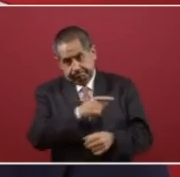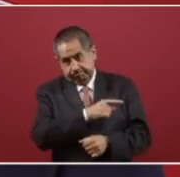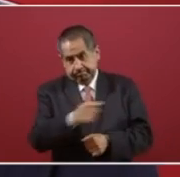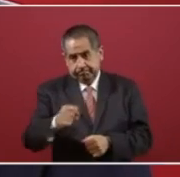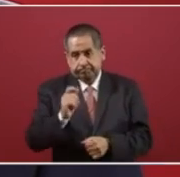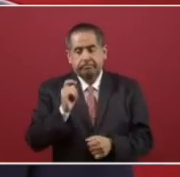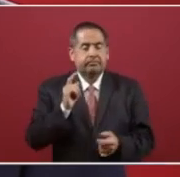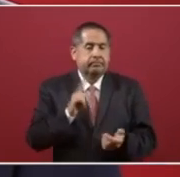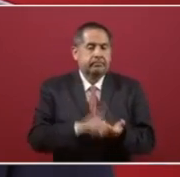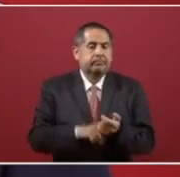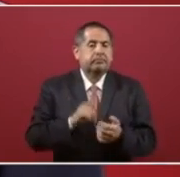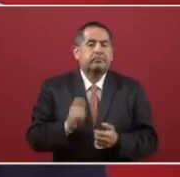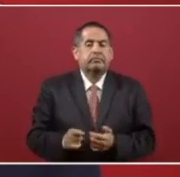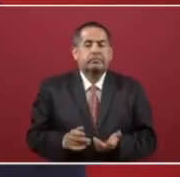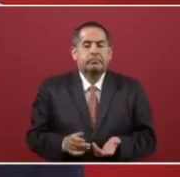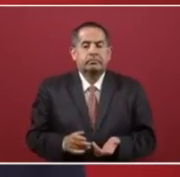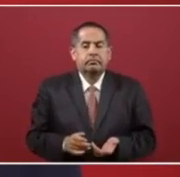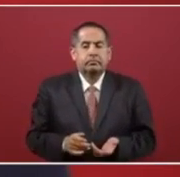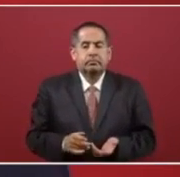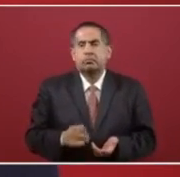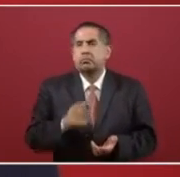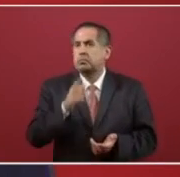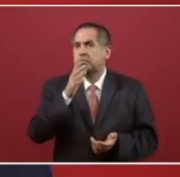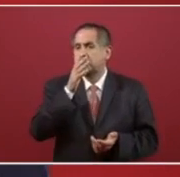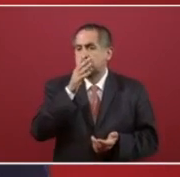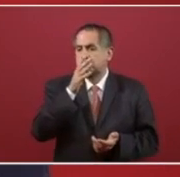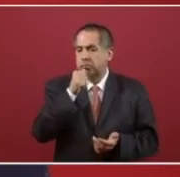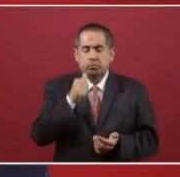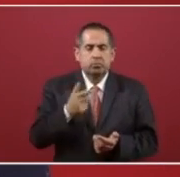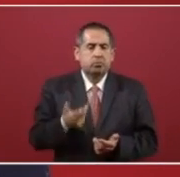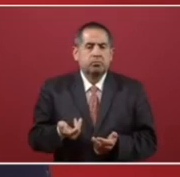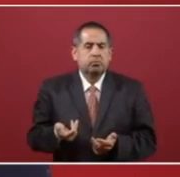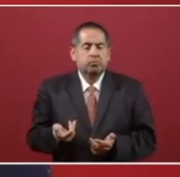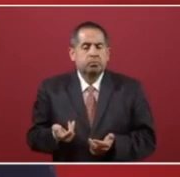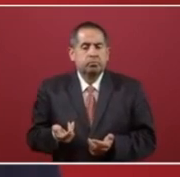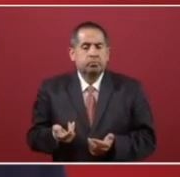que ya no se va a poder